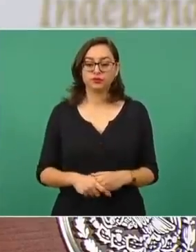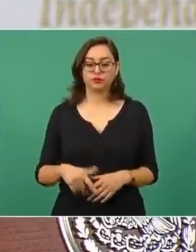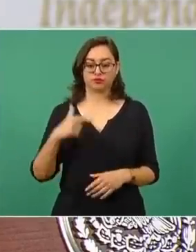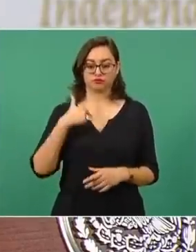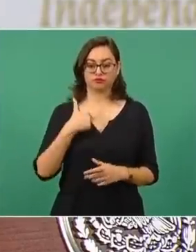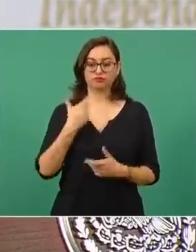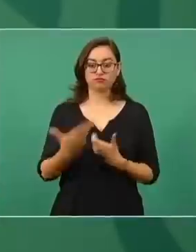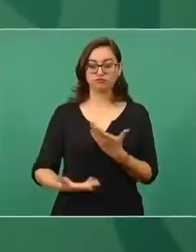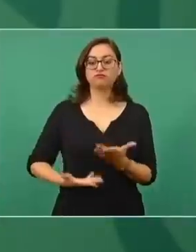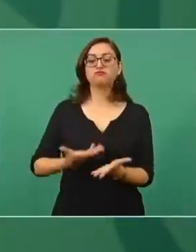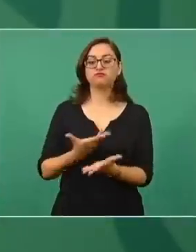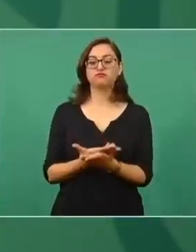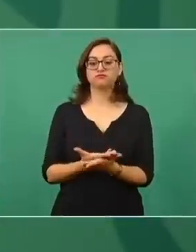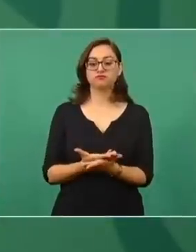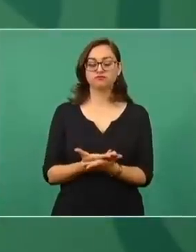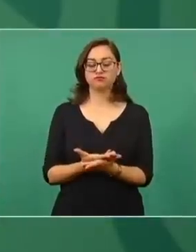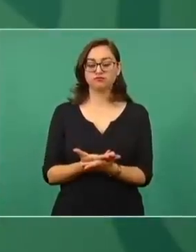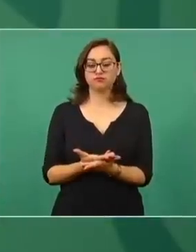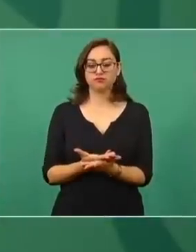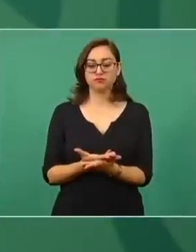a que